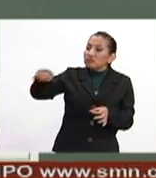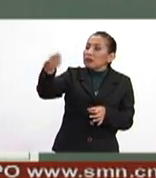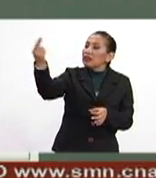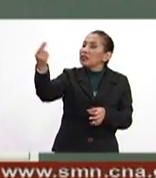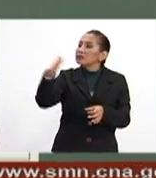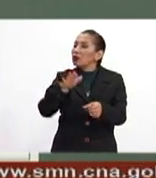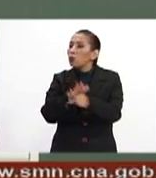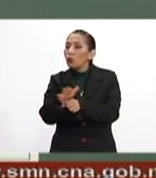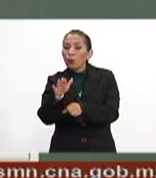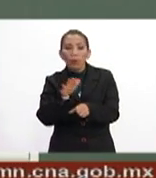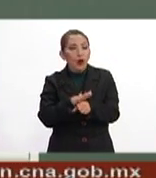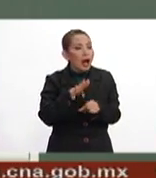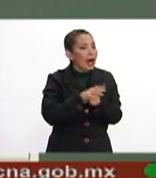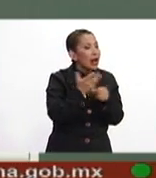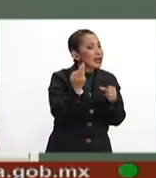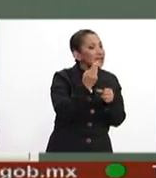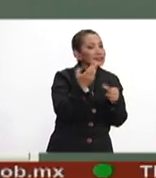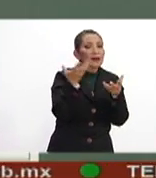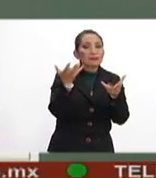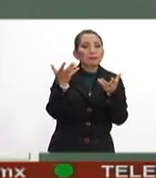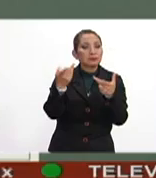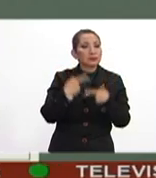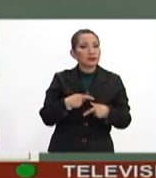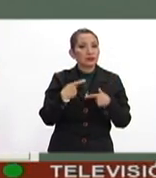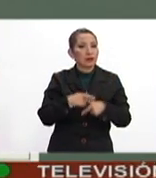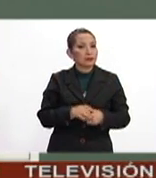las necesidades del pueblo mexicano.